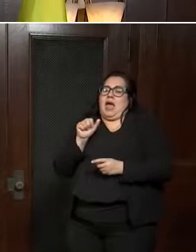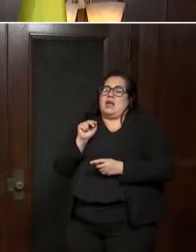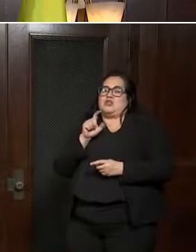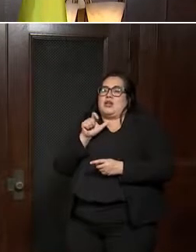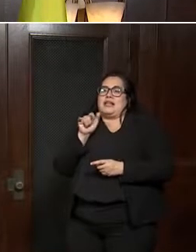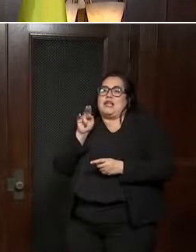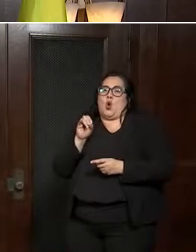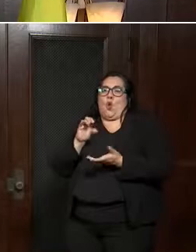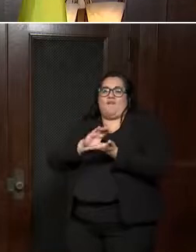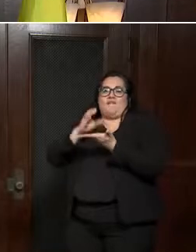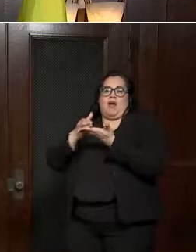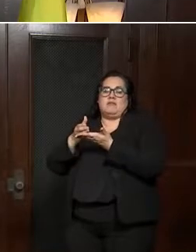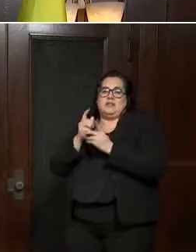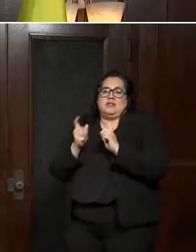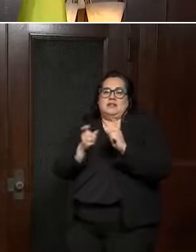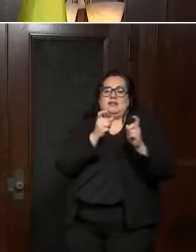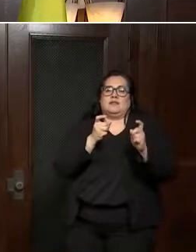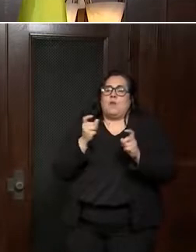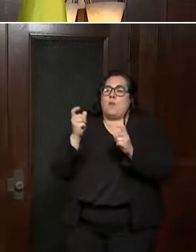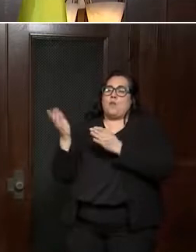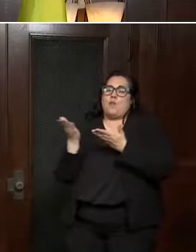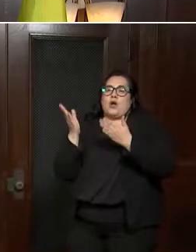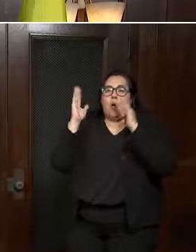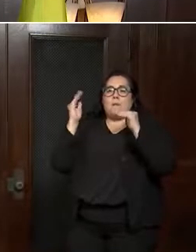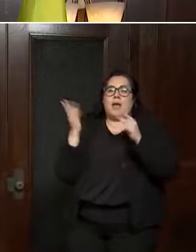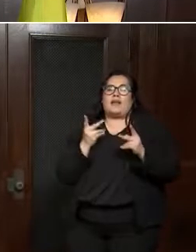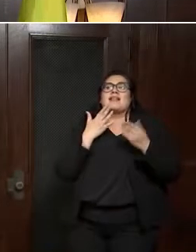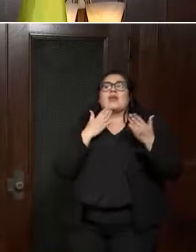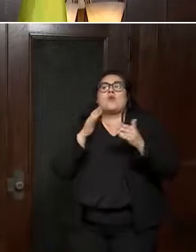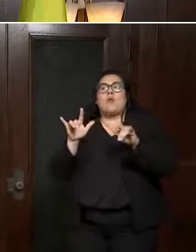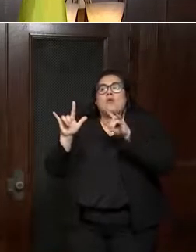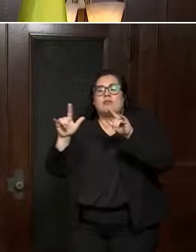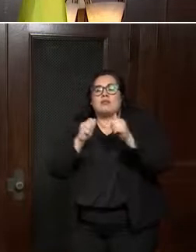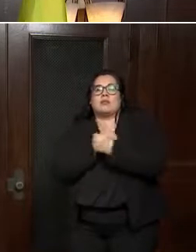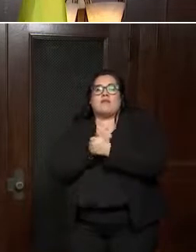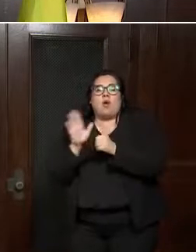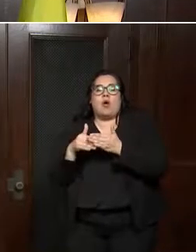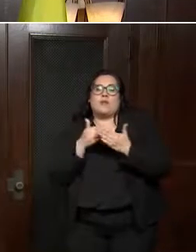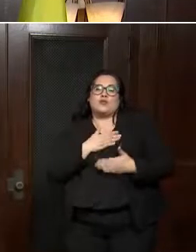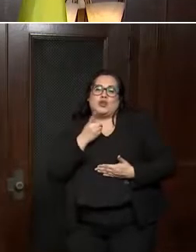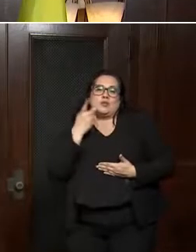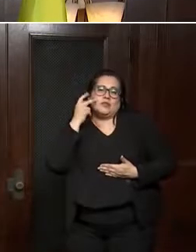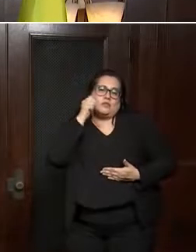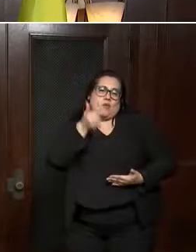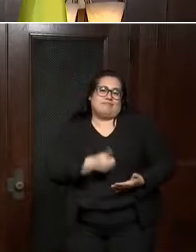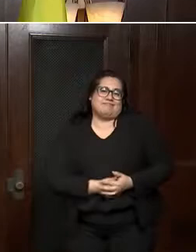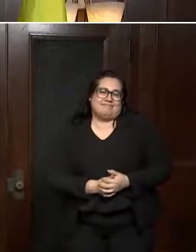hope back into families this week. Thank you all. Love you all. I appreciate you. And I'll see you tomorrow.